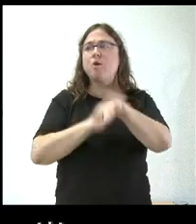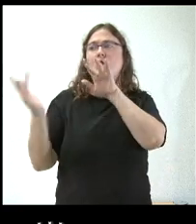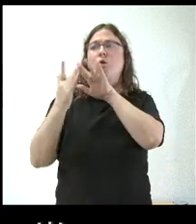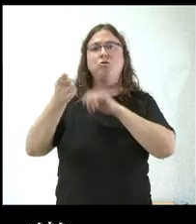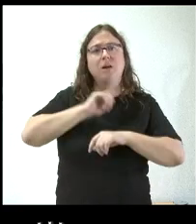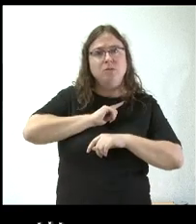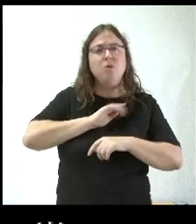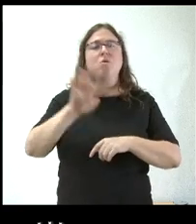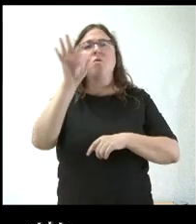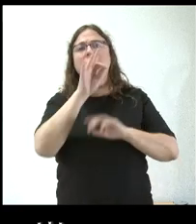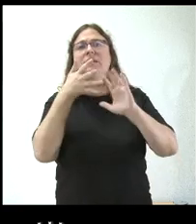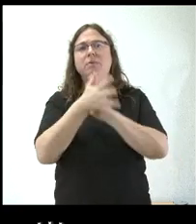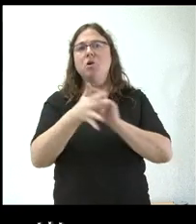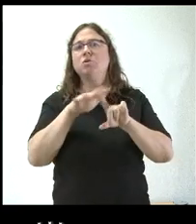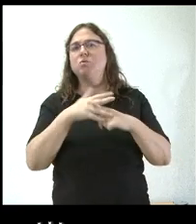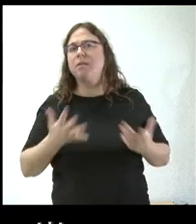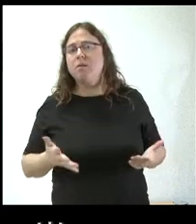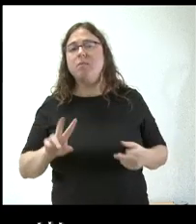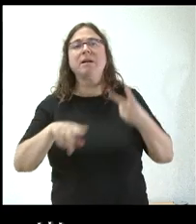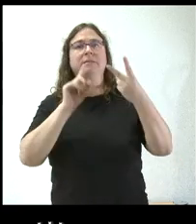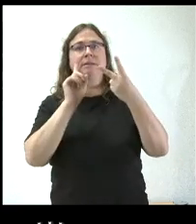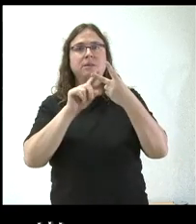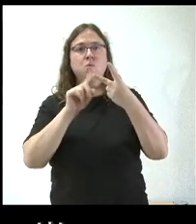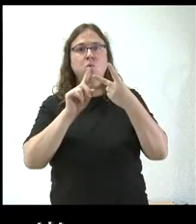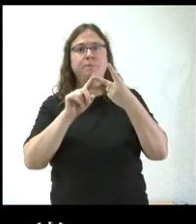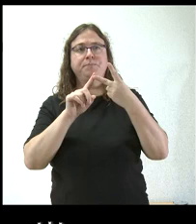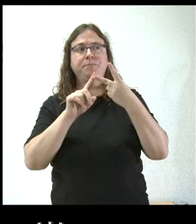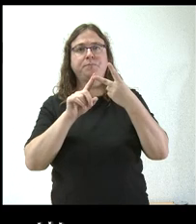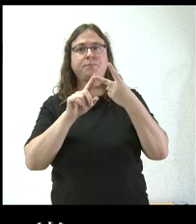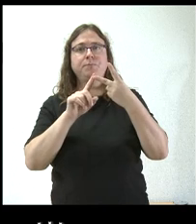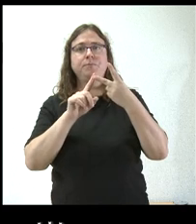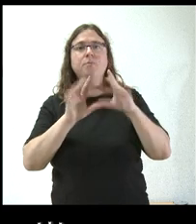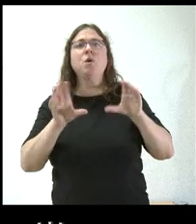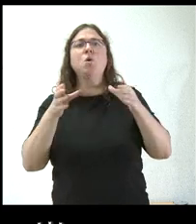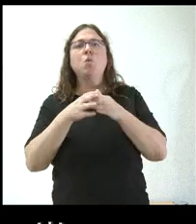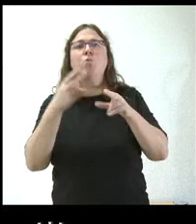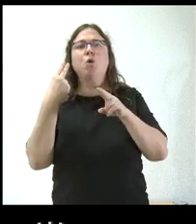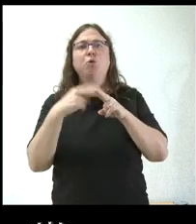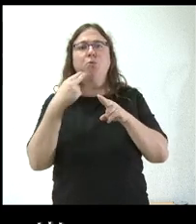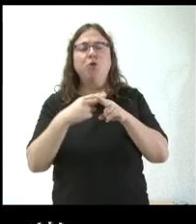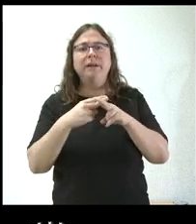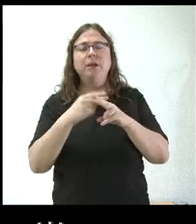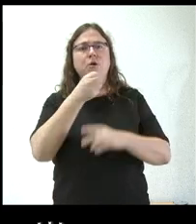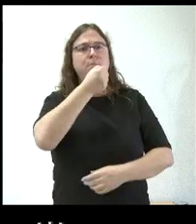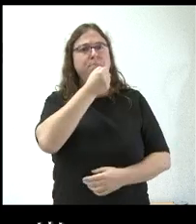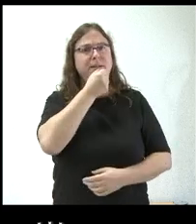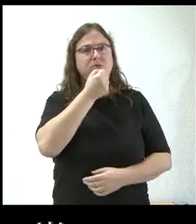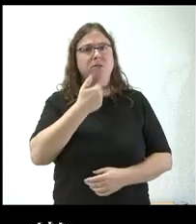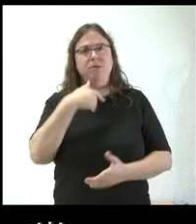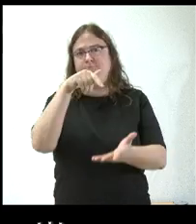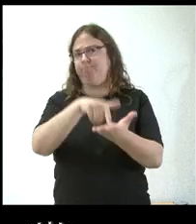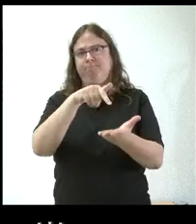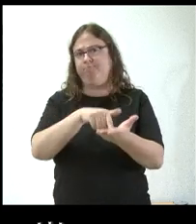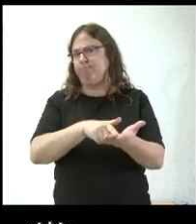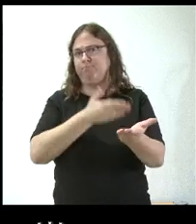les explicó Cuál era la situación Y en segundo lugar eh los partidos políticos bueno el psoe ha reclamado el cese